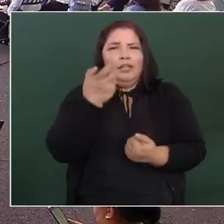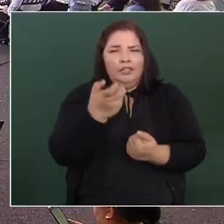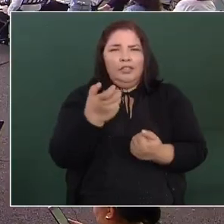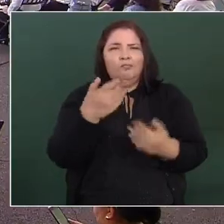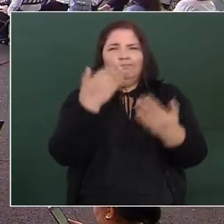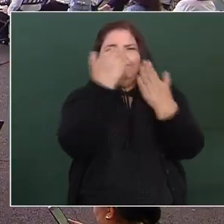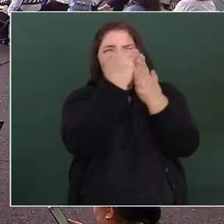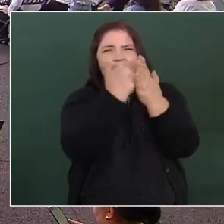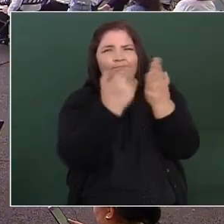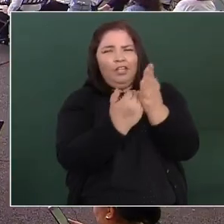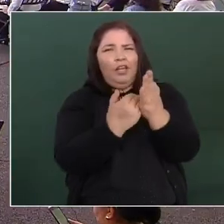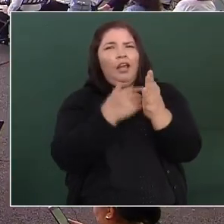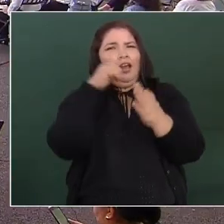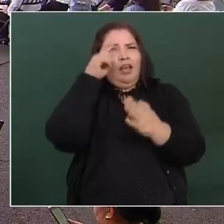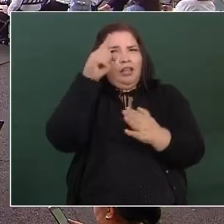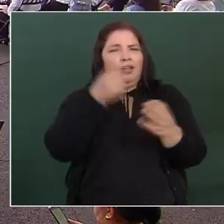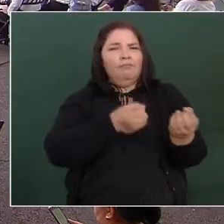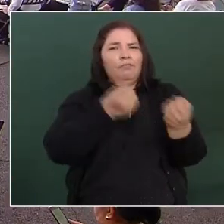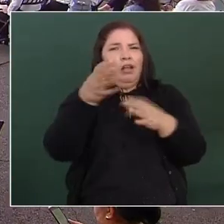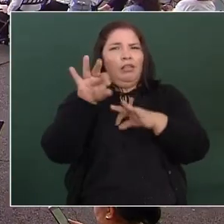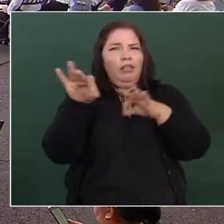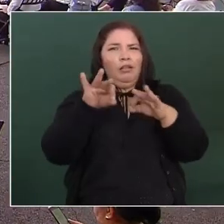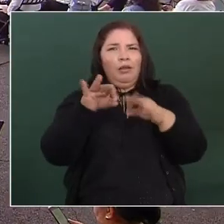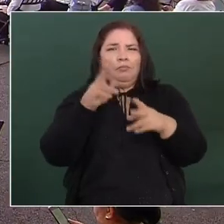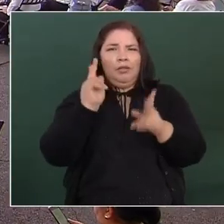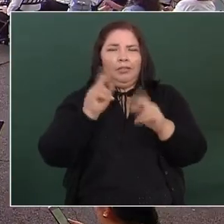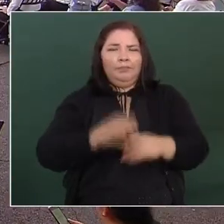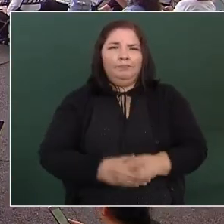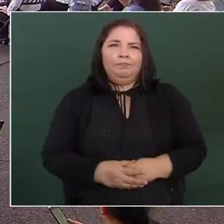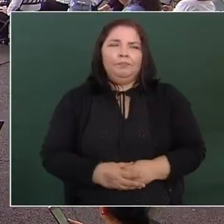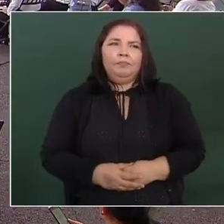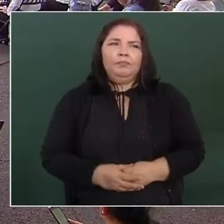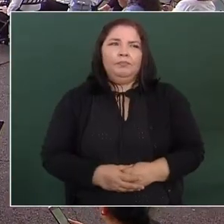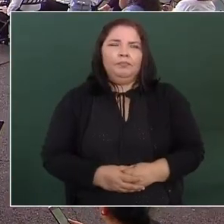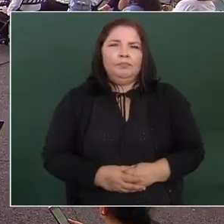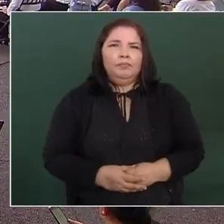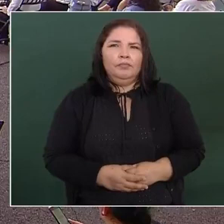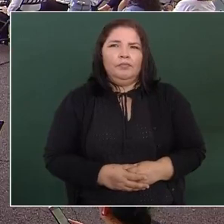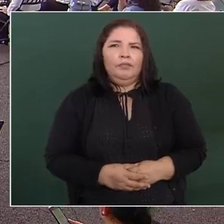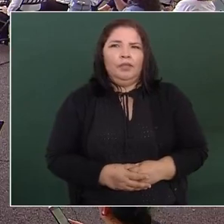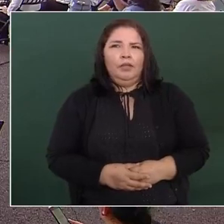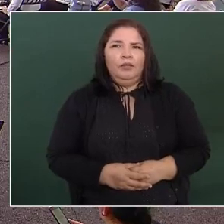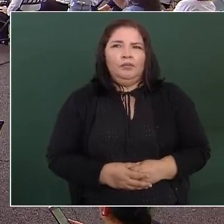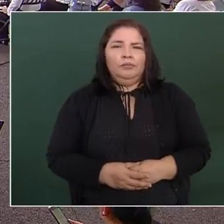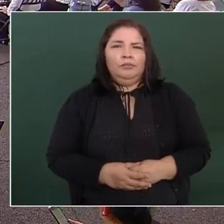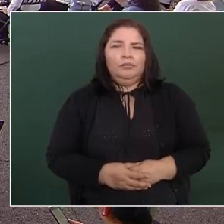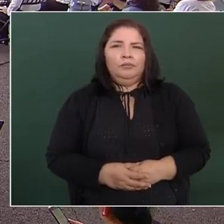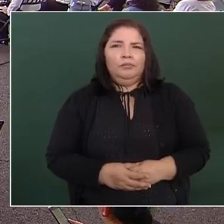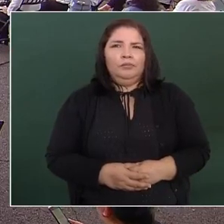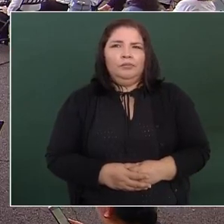los temas que vamos a llevar a la cumbre. Muchas gracias, señor presidente.